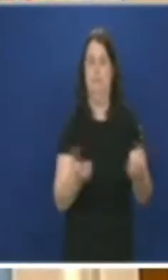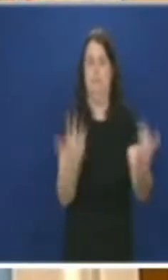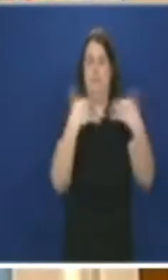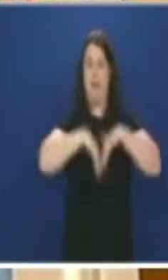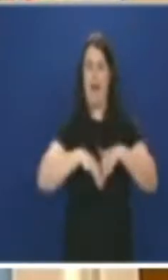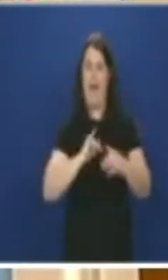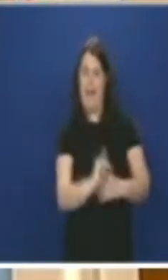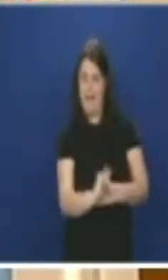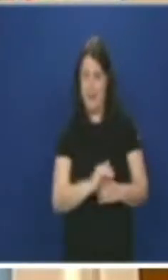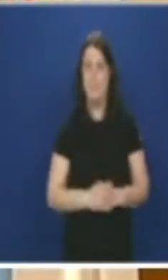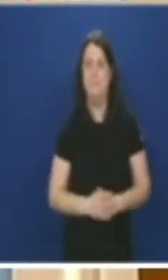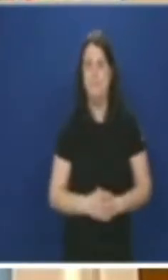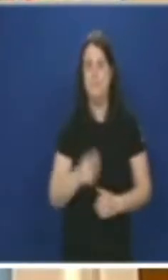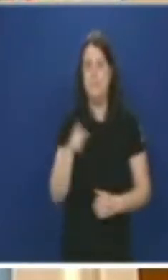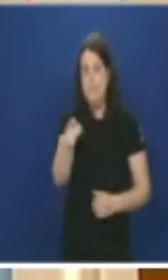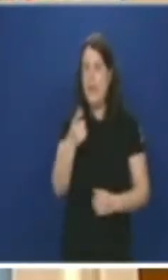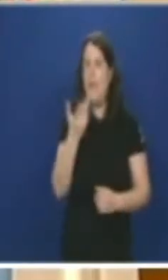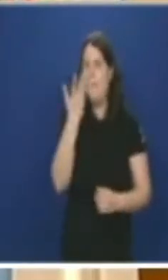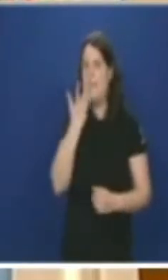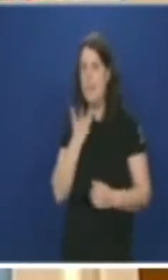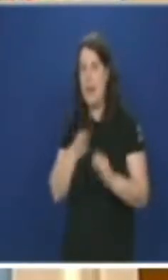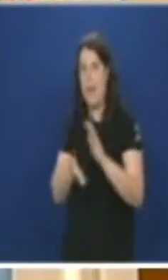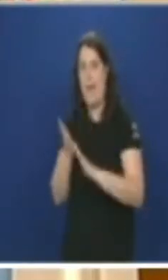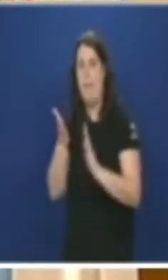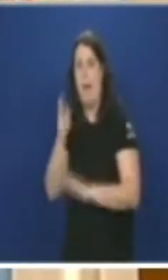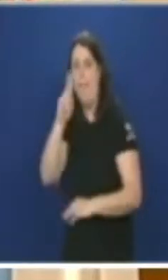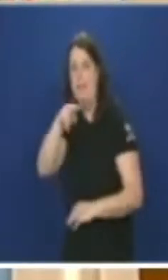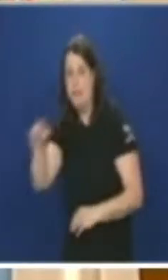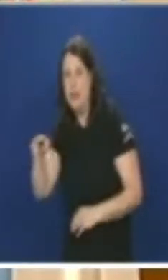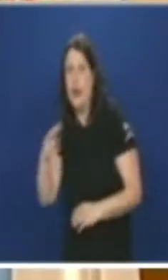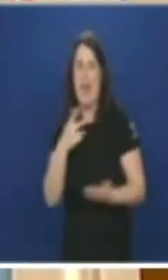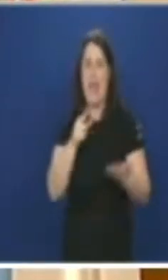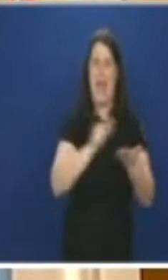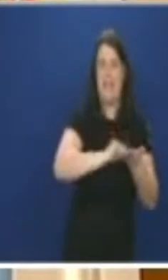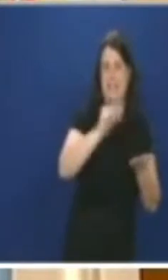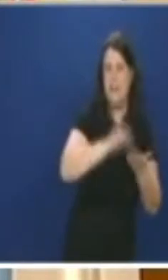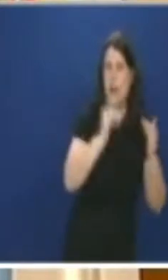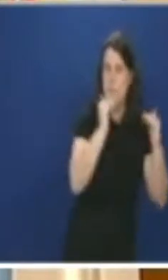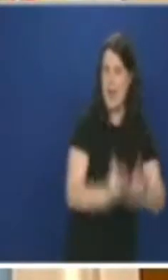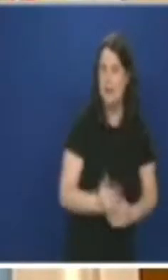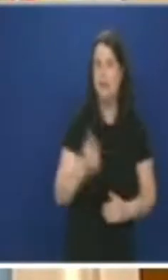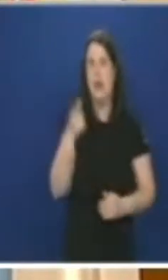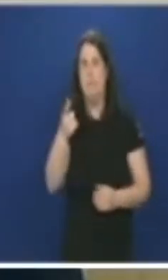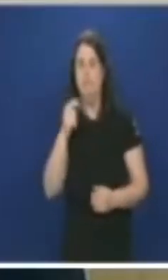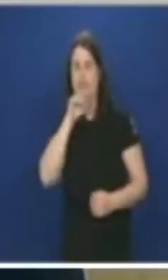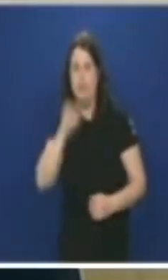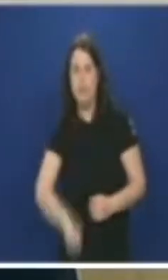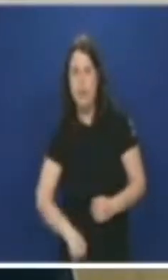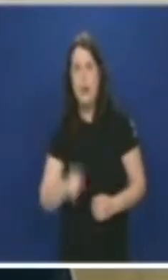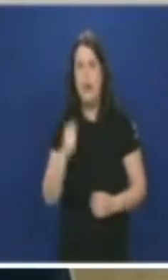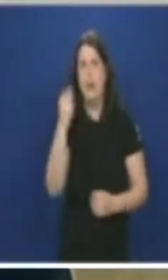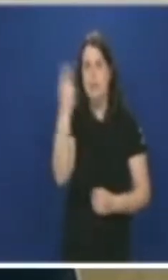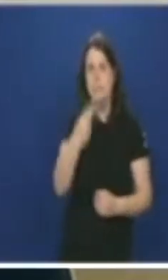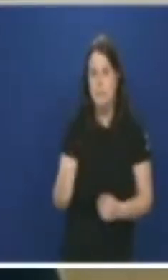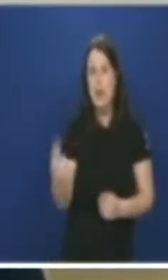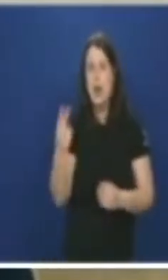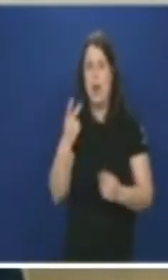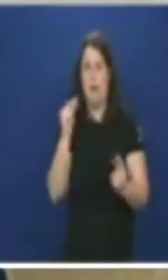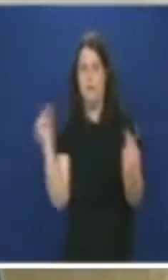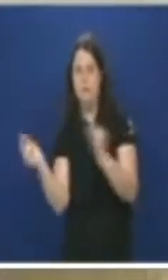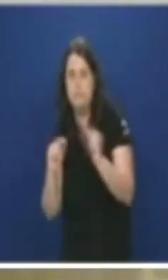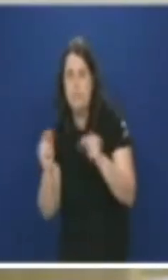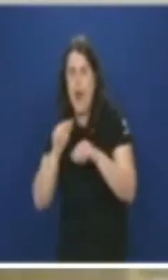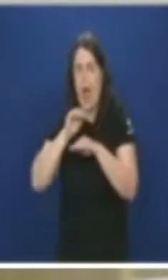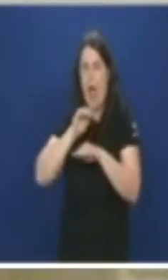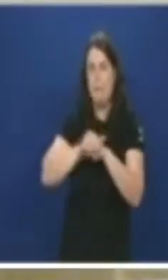tería preferido ser pintor que escritor, amante das artes e as vangardas, amigo da conversa e aglutinador